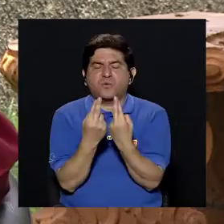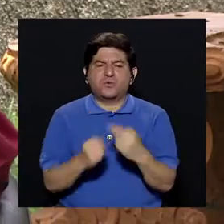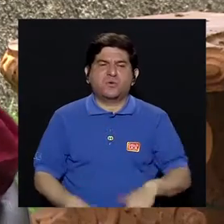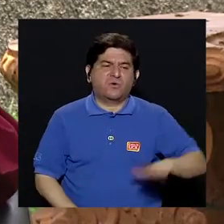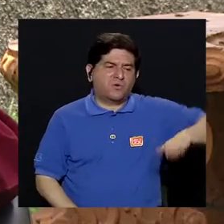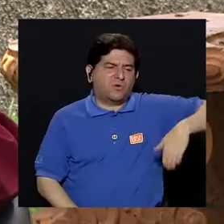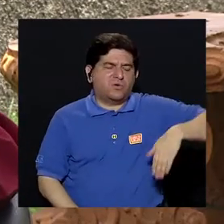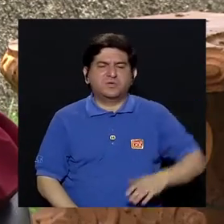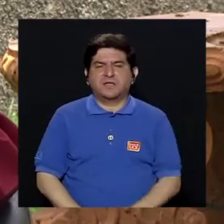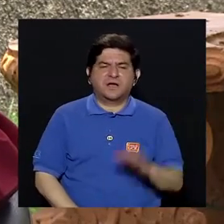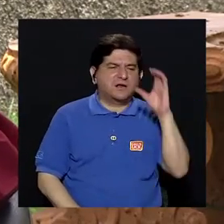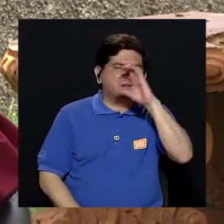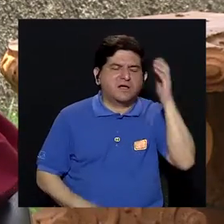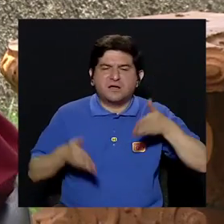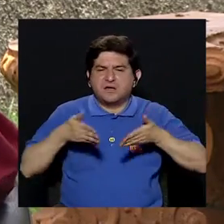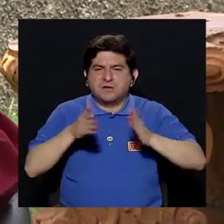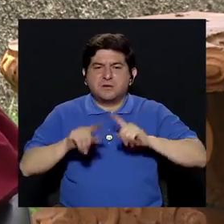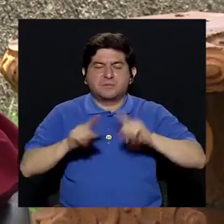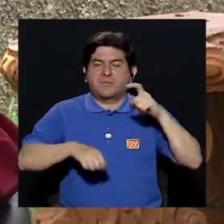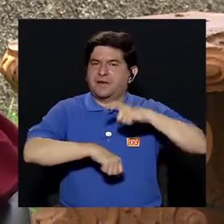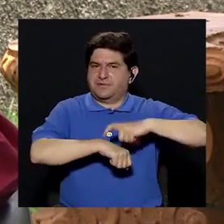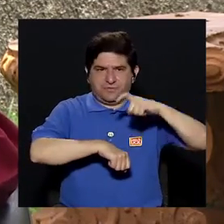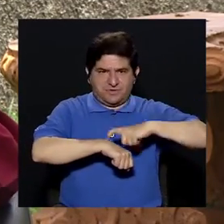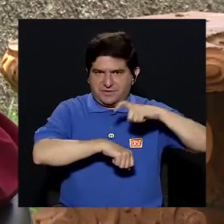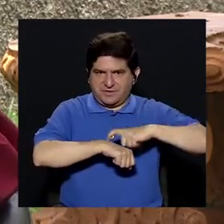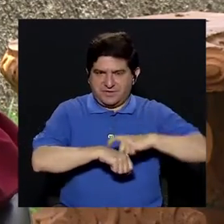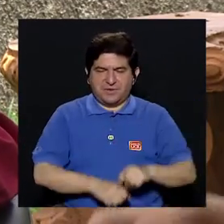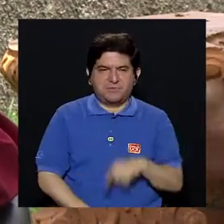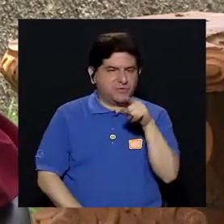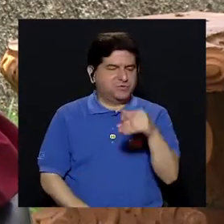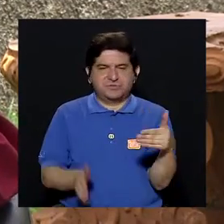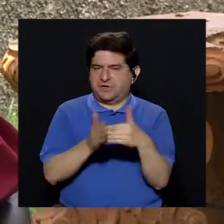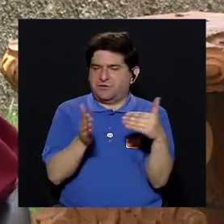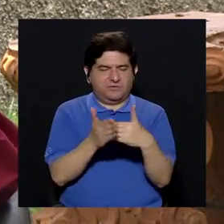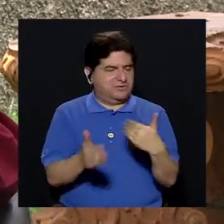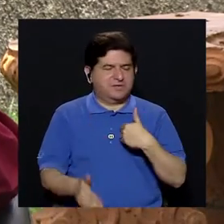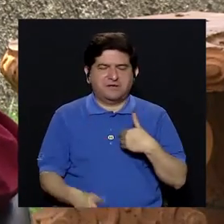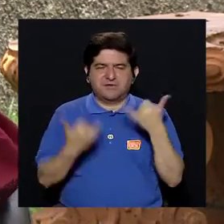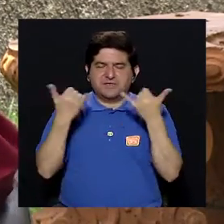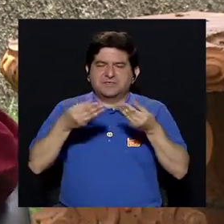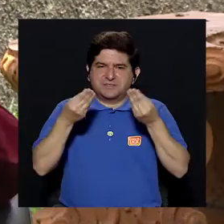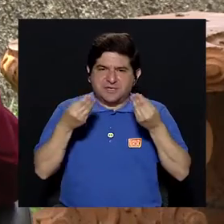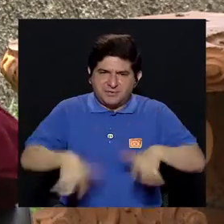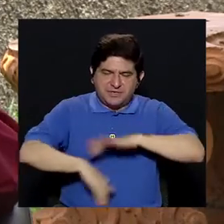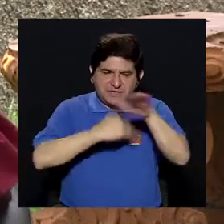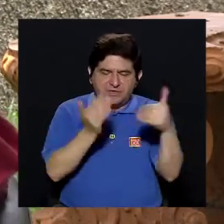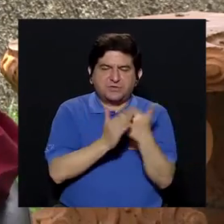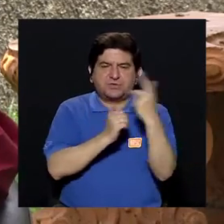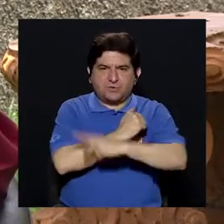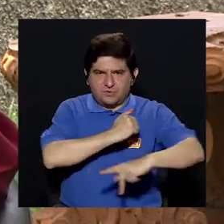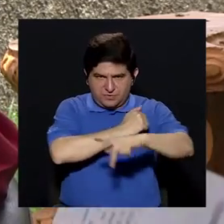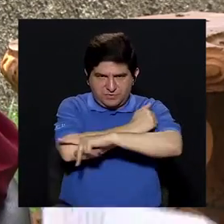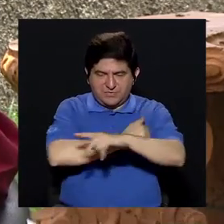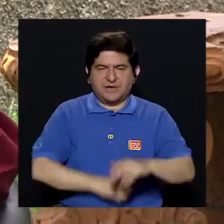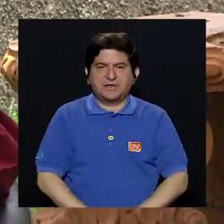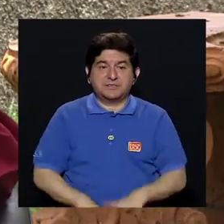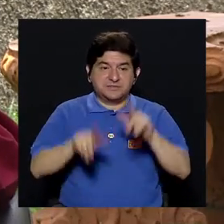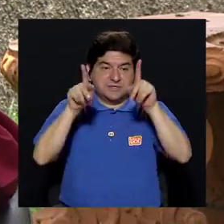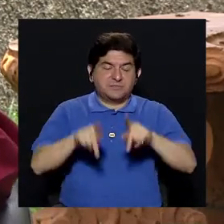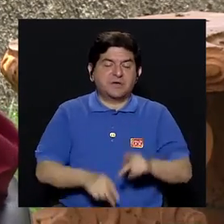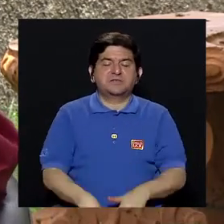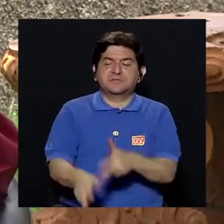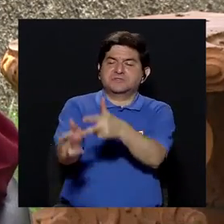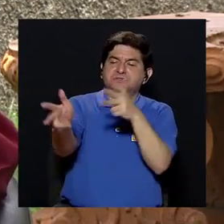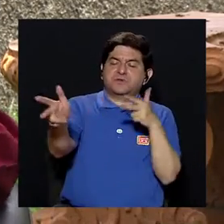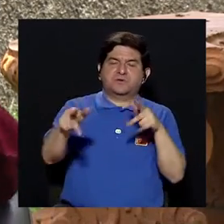o llegué tarde a recoger a mis hijos. Pero ese tiempo, pues ya no lo recuperamos. Es un tiempo que perdimos todos como país, lo perdimos. Los que